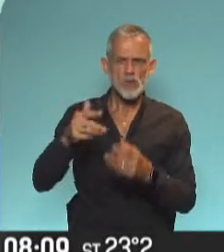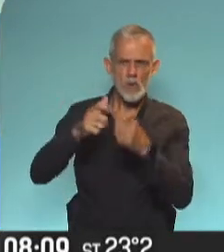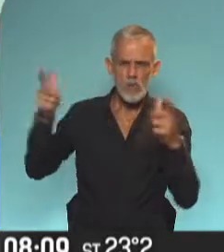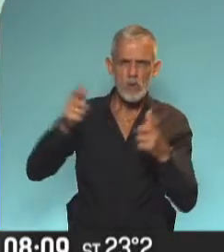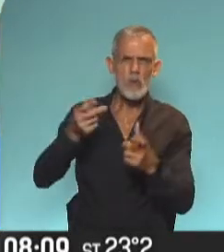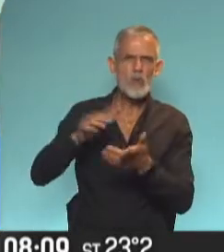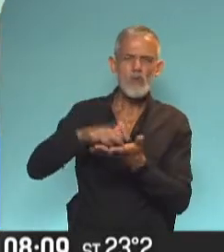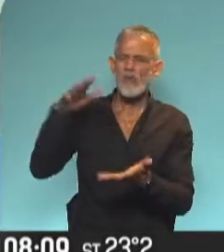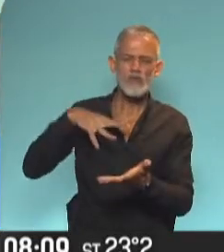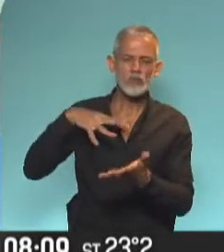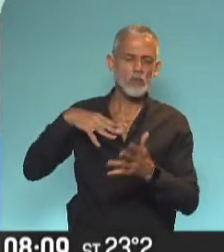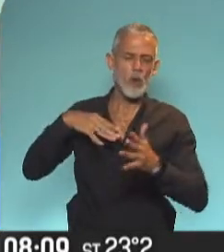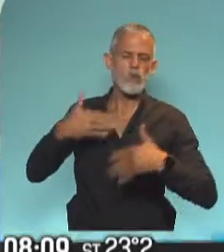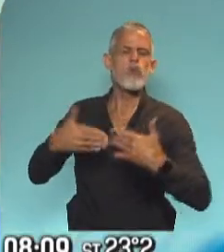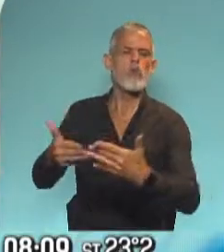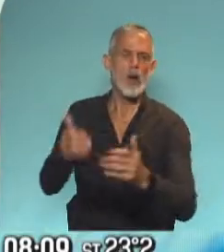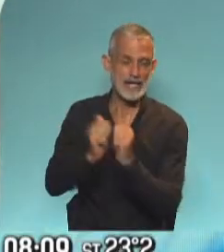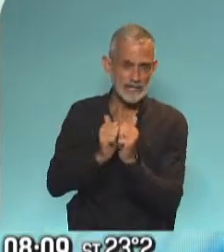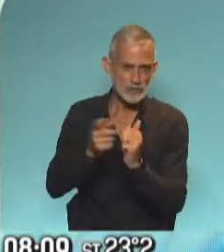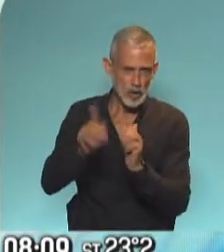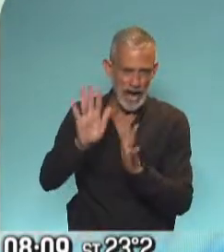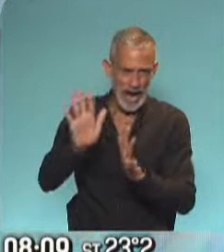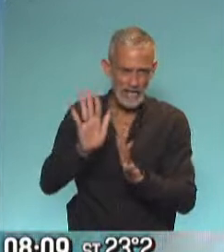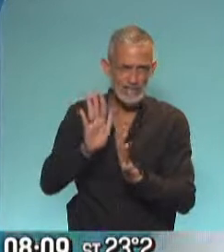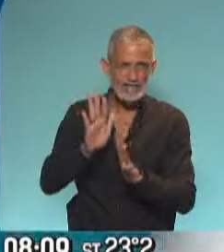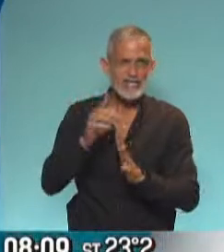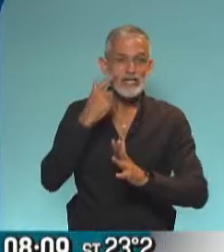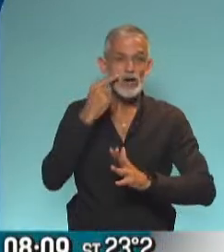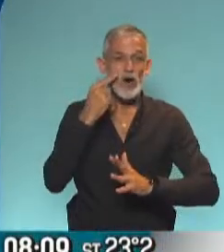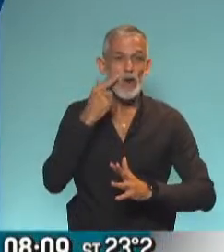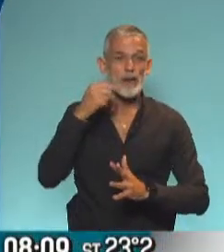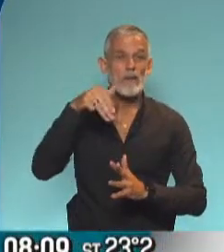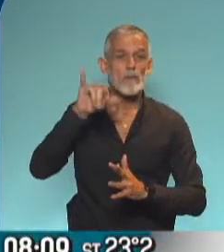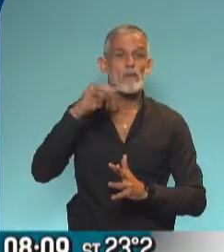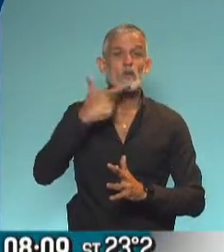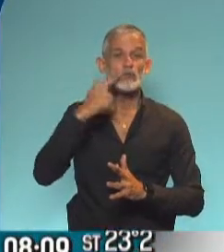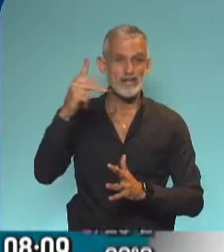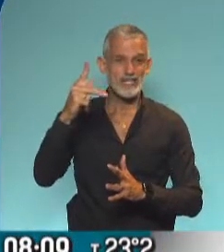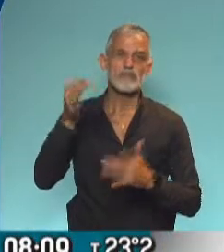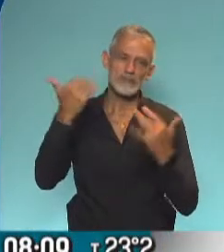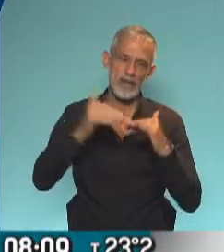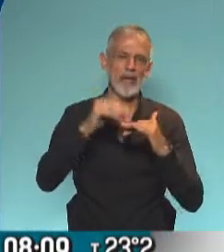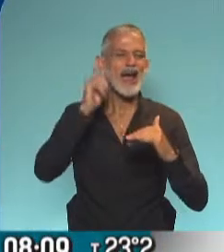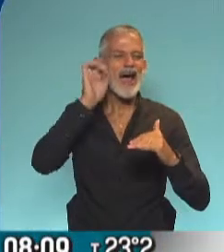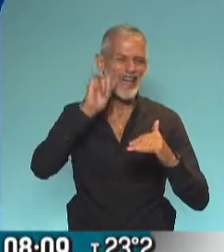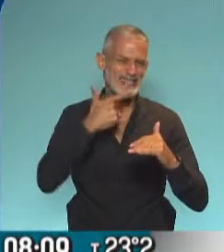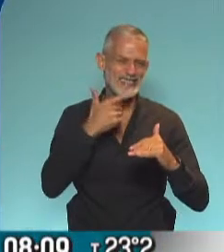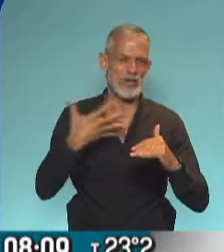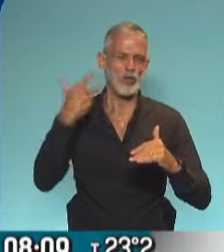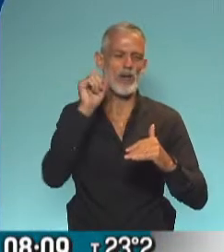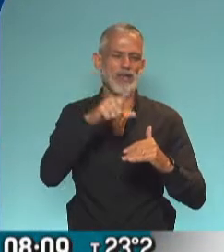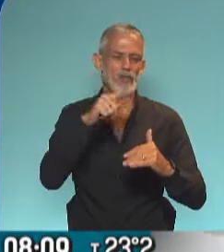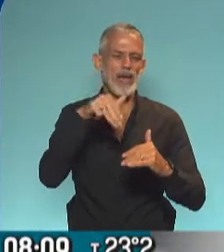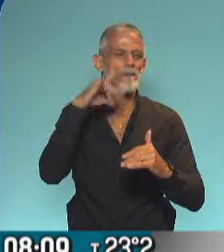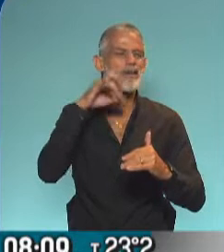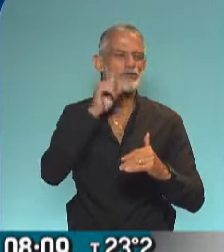fortuna el más acelerado de la historia. En el caso de Elon Musk, bueno, después Bill Gates, obviamente, el dueño, quien era